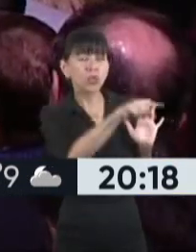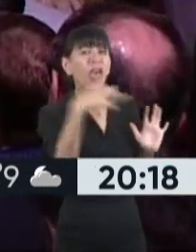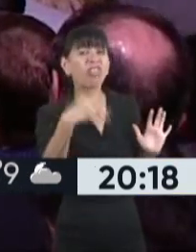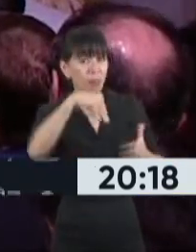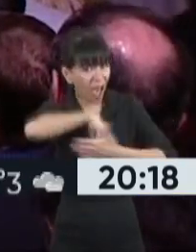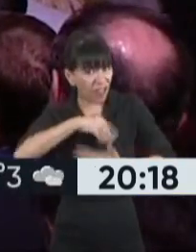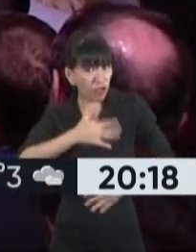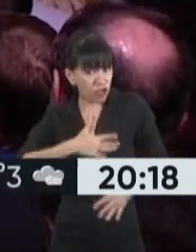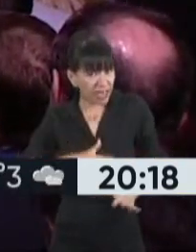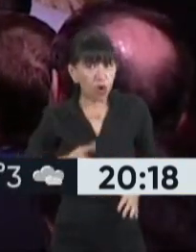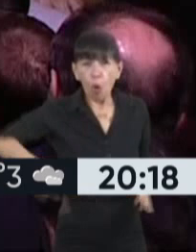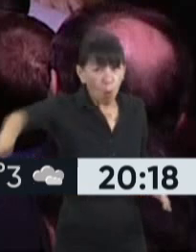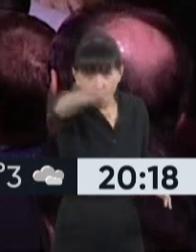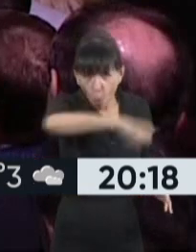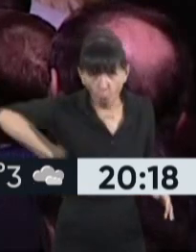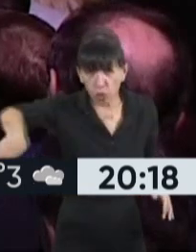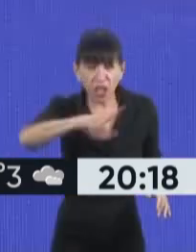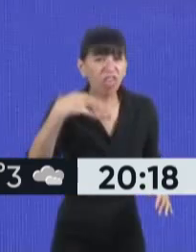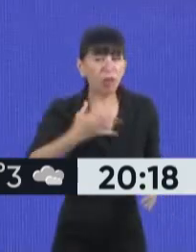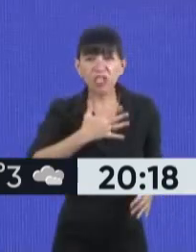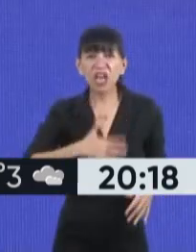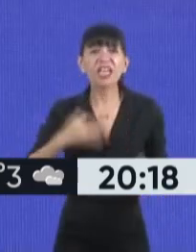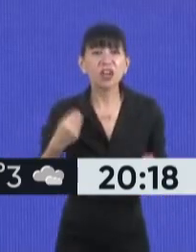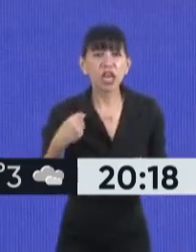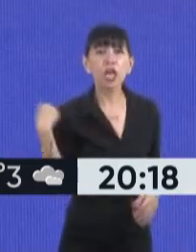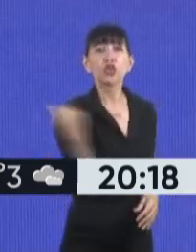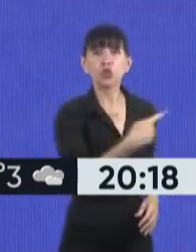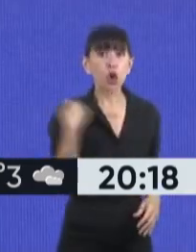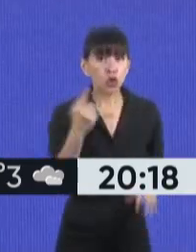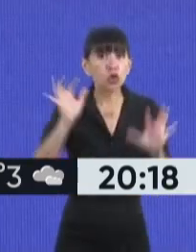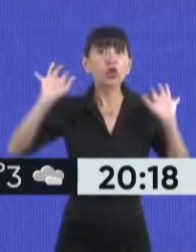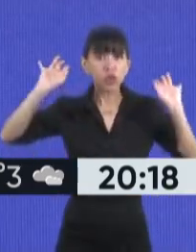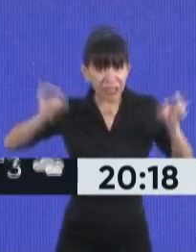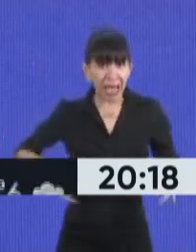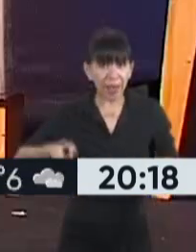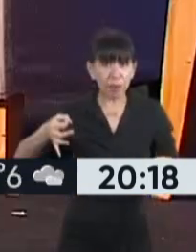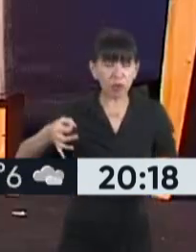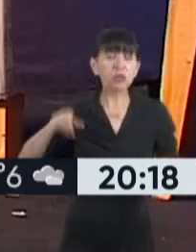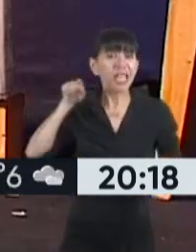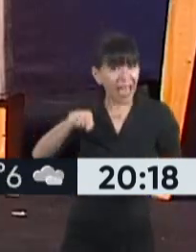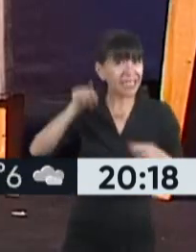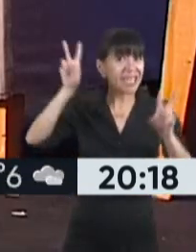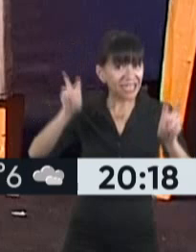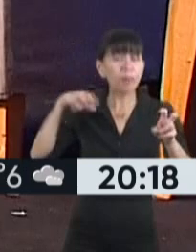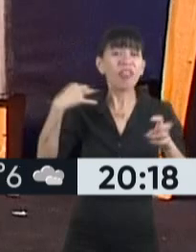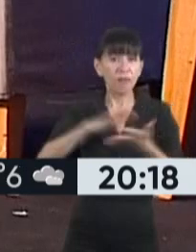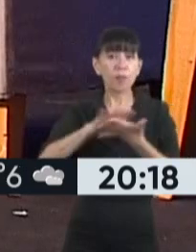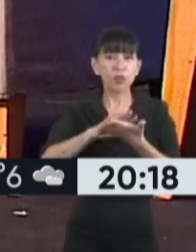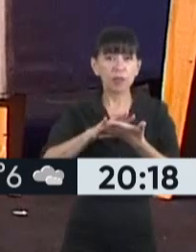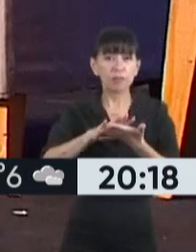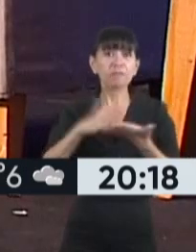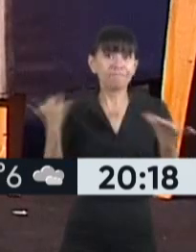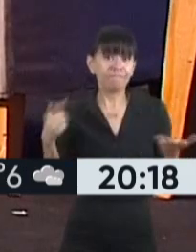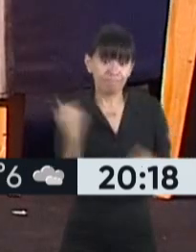tranquilidad, y todos ustedes tienen que llevarse la tranquilidad, es que nosotros sabemos que es un problema que tenemos que resolver y que para eso trabajamos.